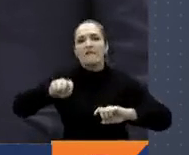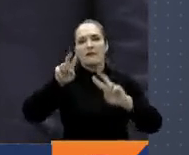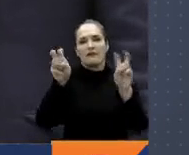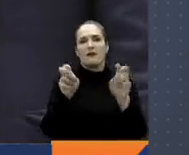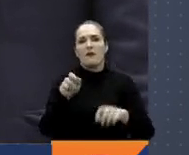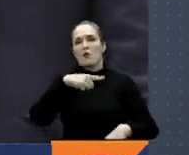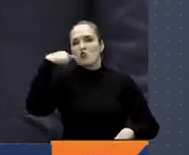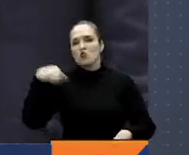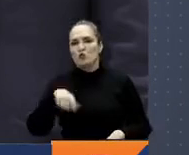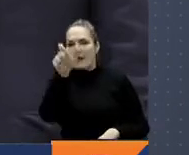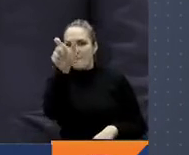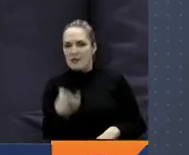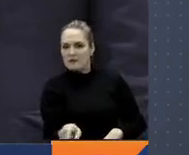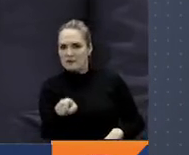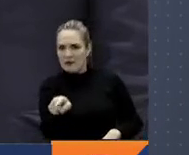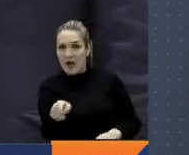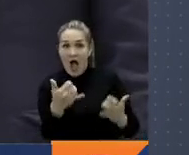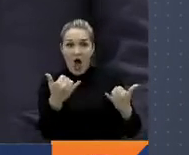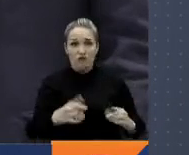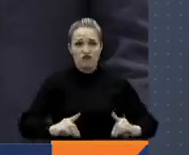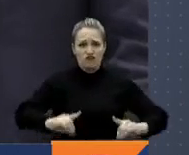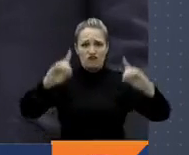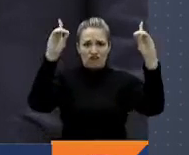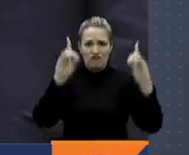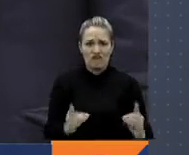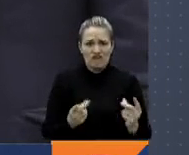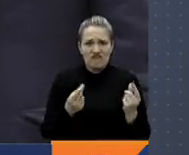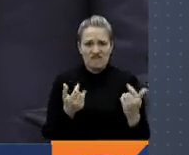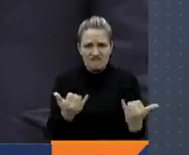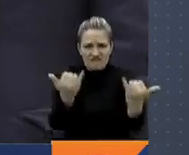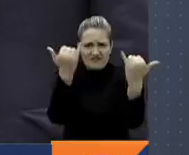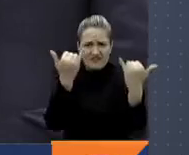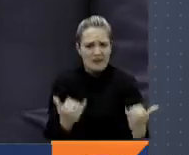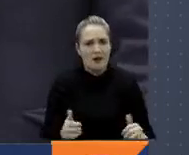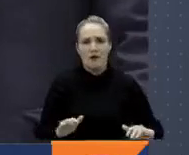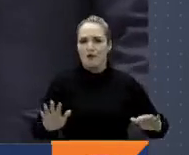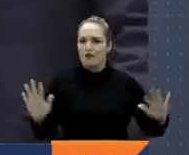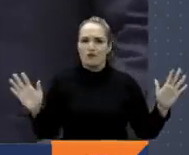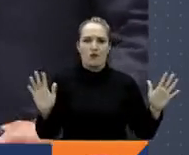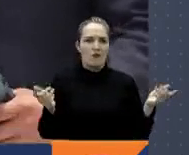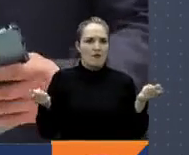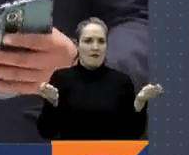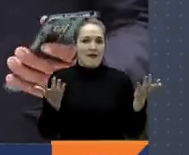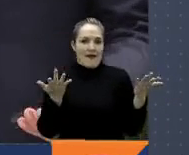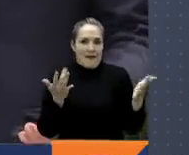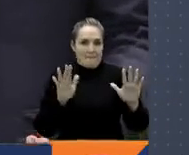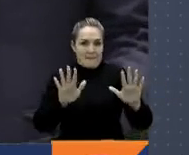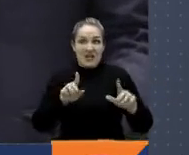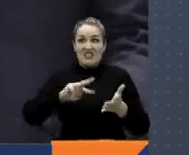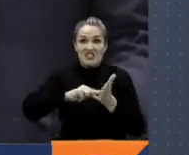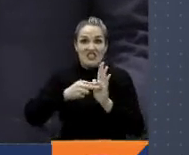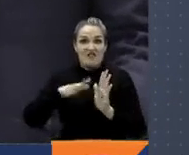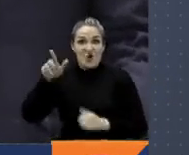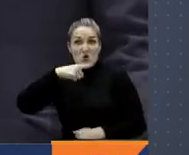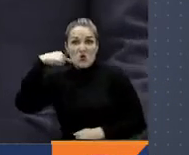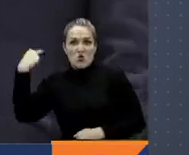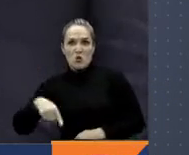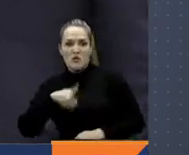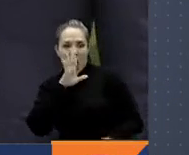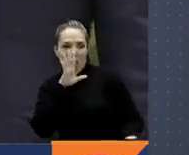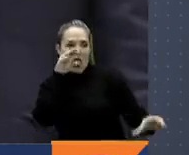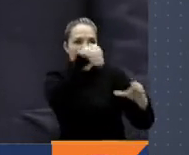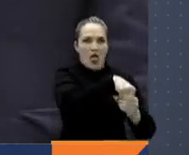caso y que en ningún momento se puede tomar apresurado el tema de una invasión o mejor de una intervención